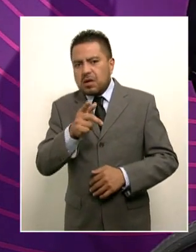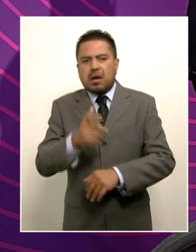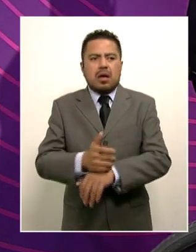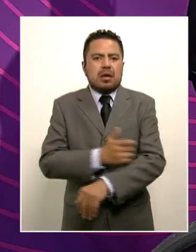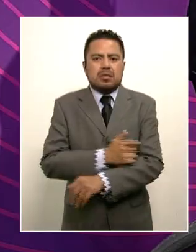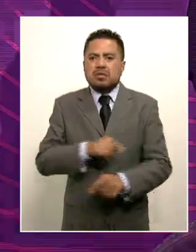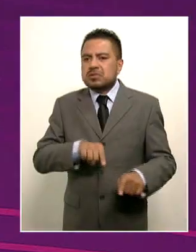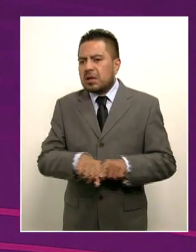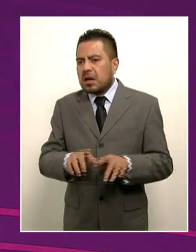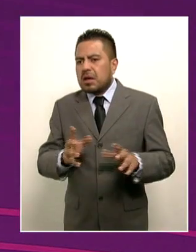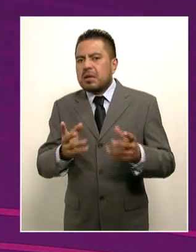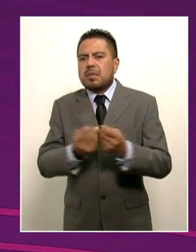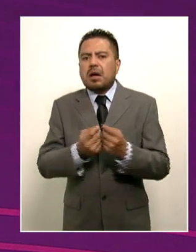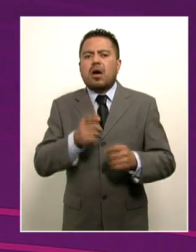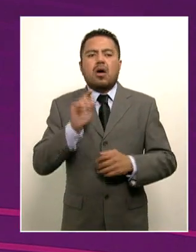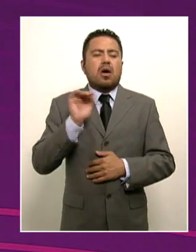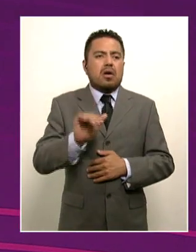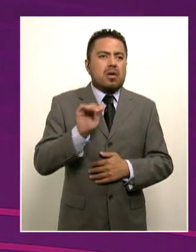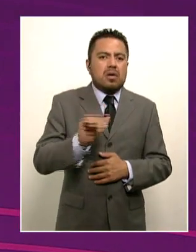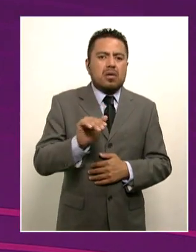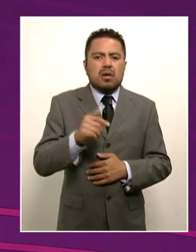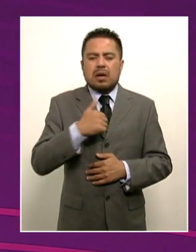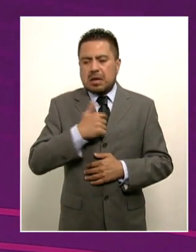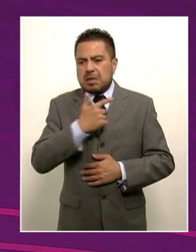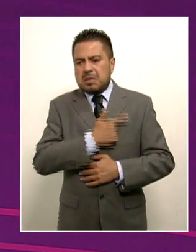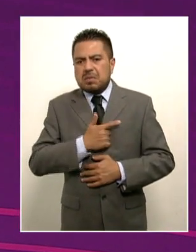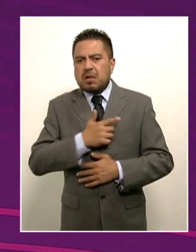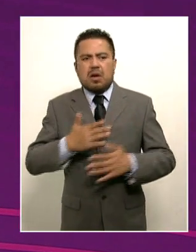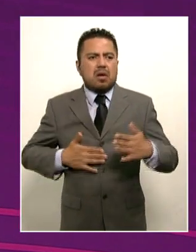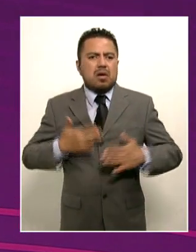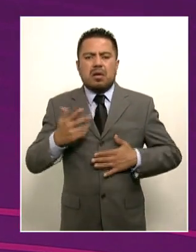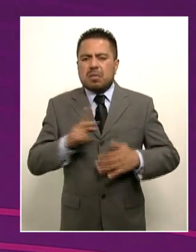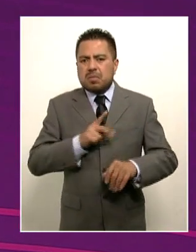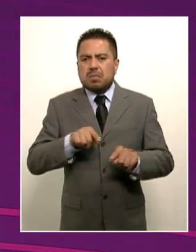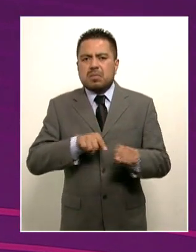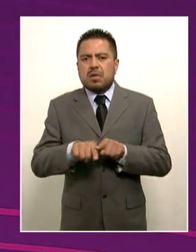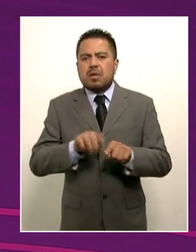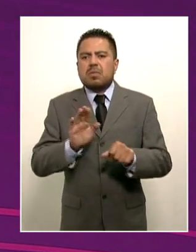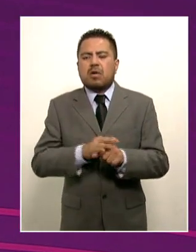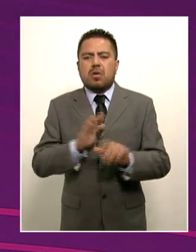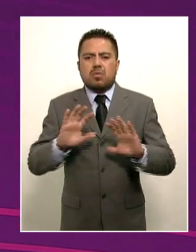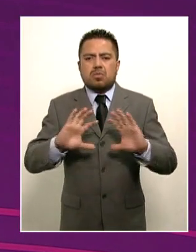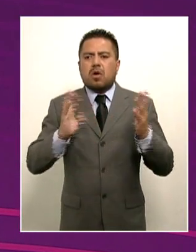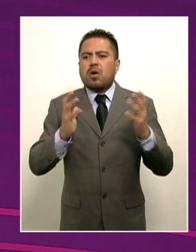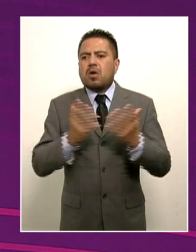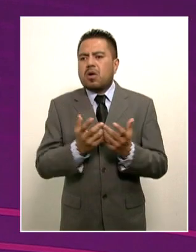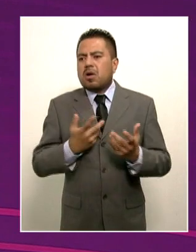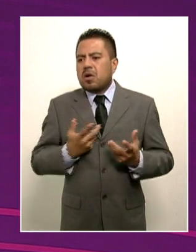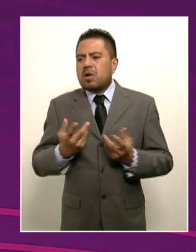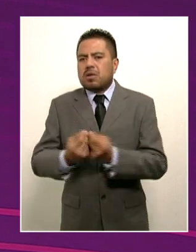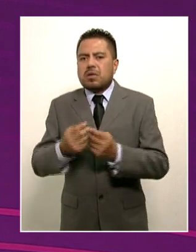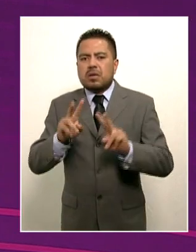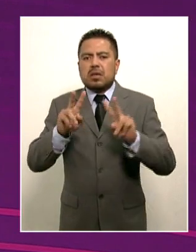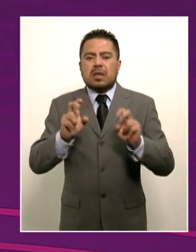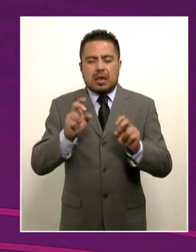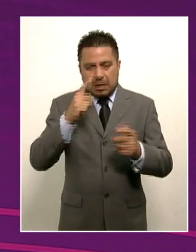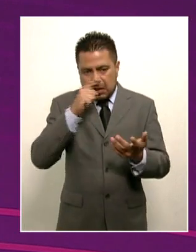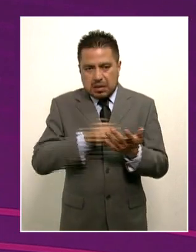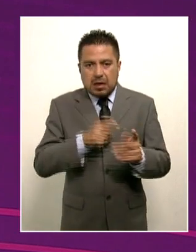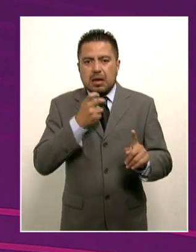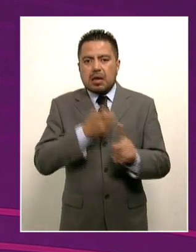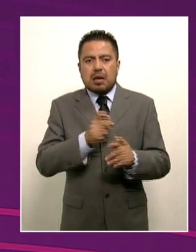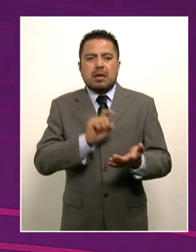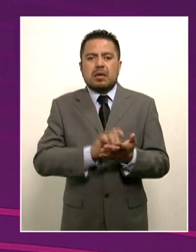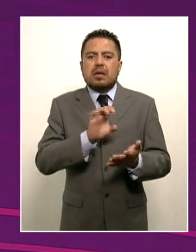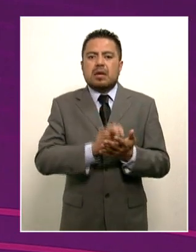¿no? Oye, que hay que, pero porque a mí me gustaba convivir mucho con mi hermano, porque soy su mundo, parte de, ¿no? Un tema también creo que la